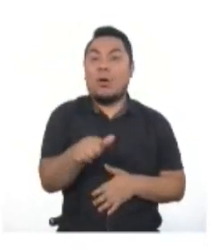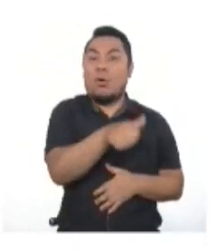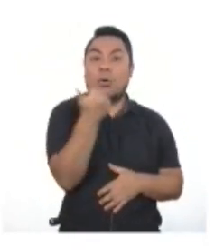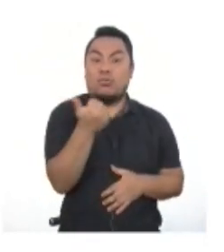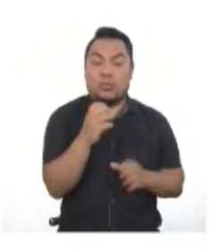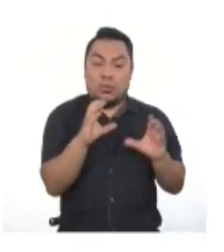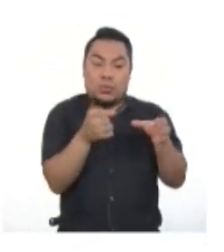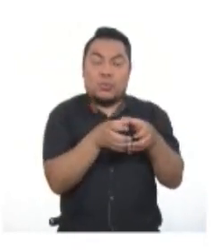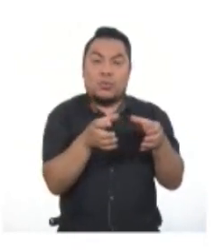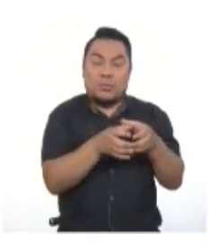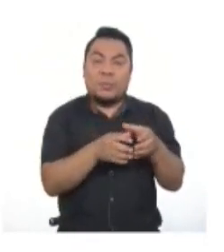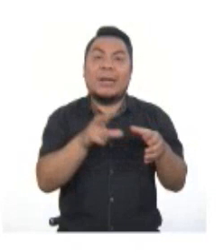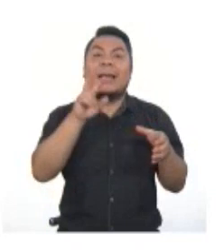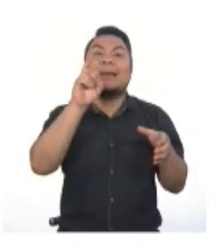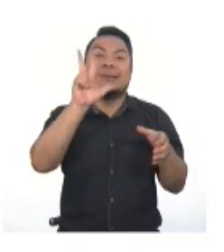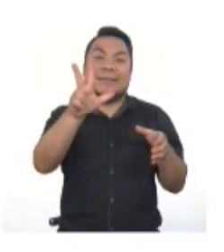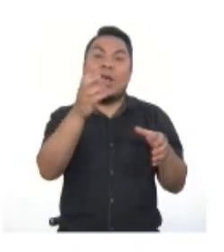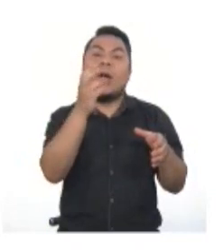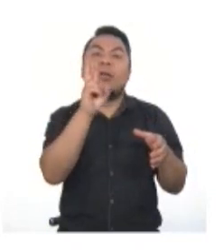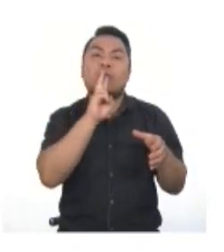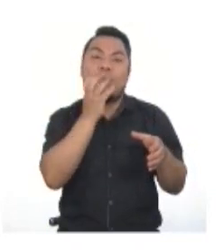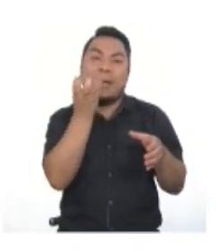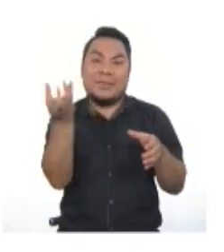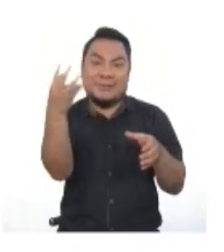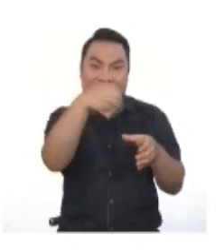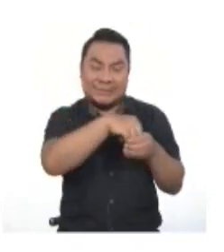3 grupos de 3 tomates,